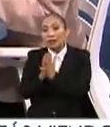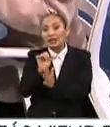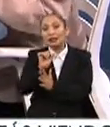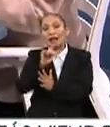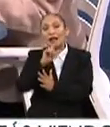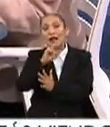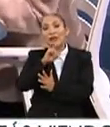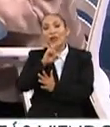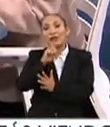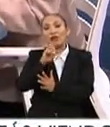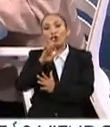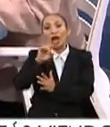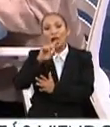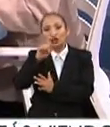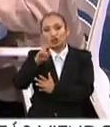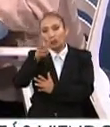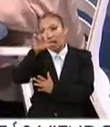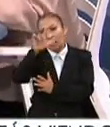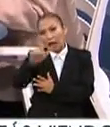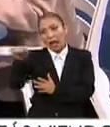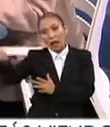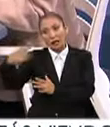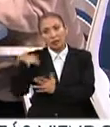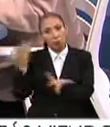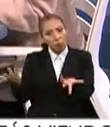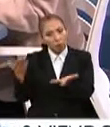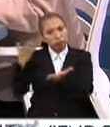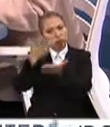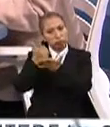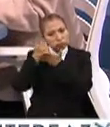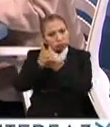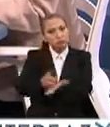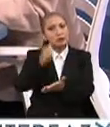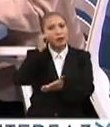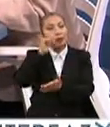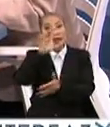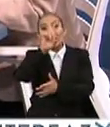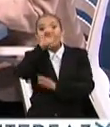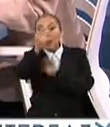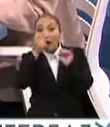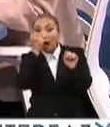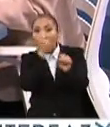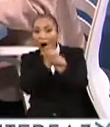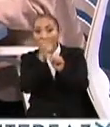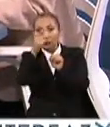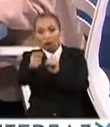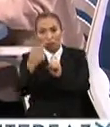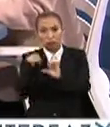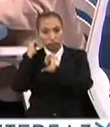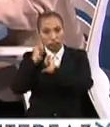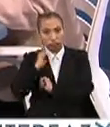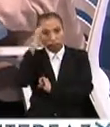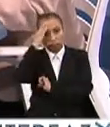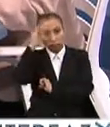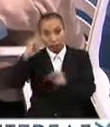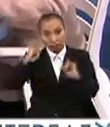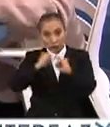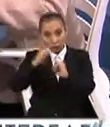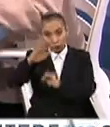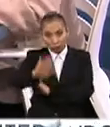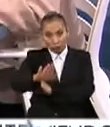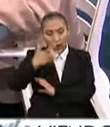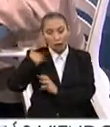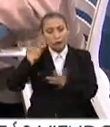Salvador Azuela, que fue pues, realmente el vocal que estuvo presente durante más de 30 años, bueno, incluso al frente del